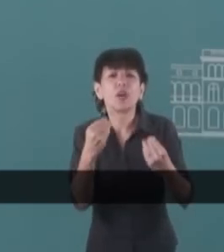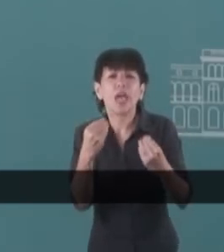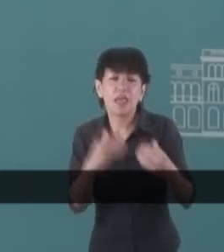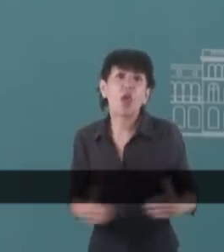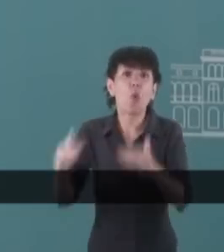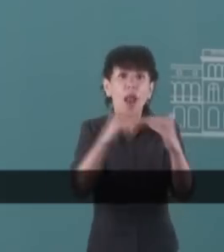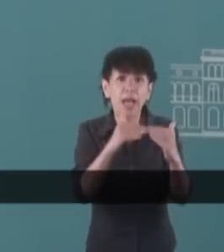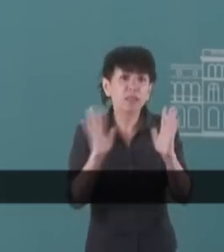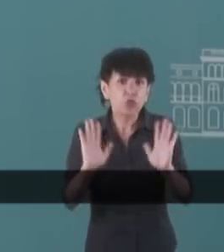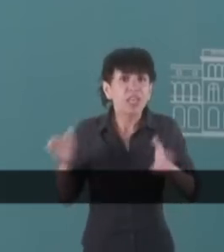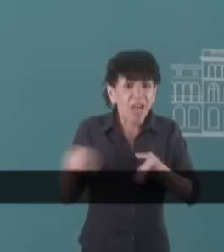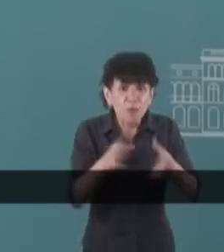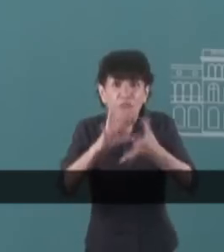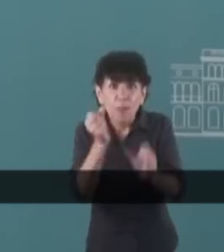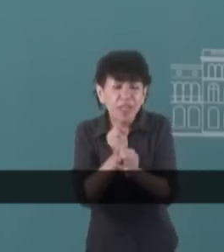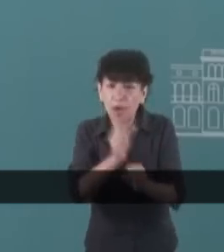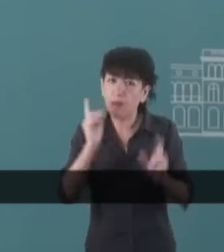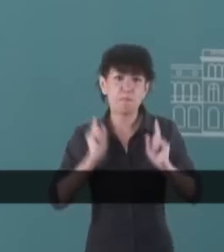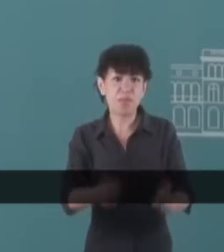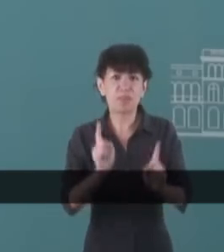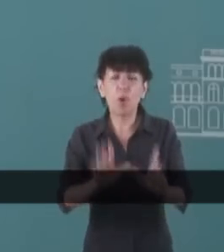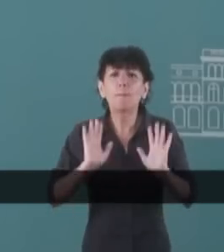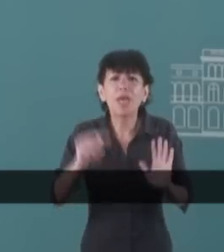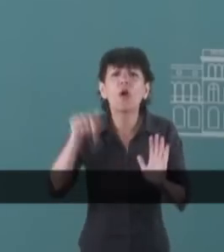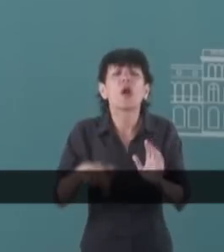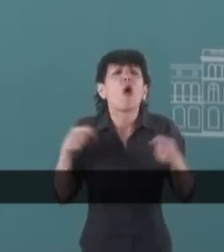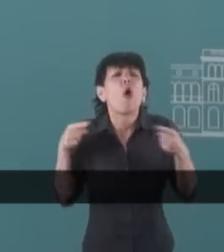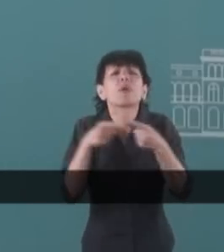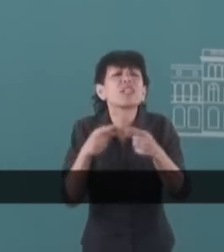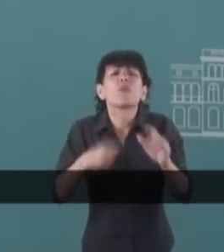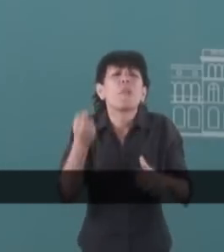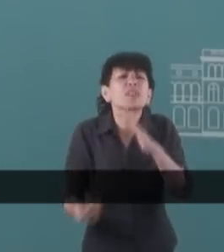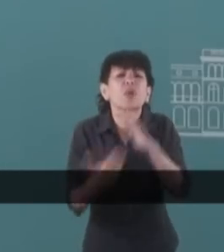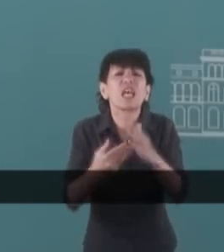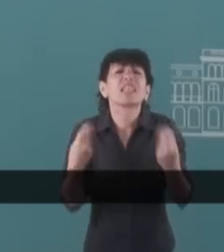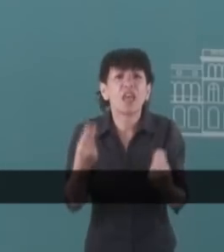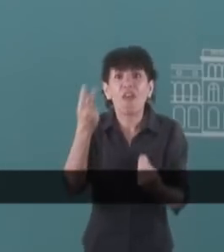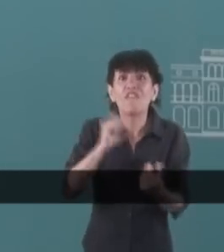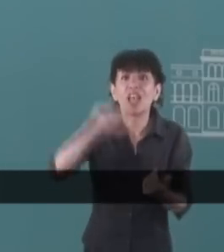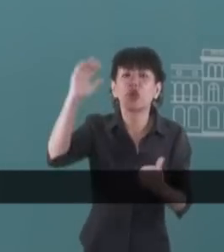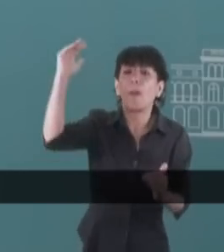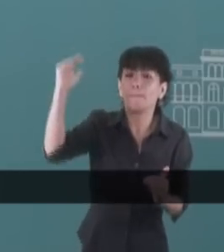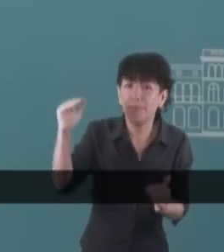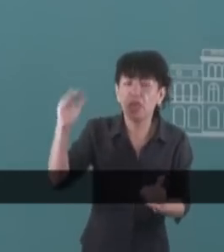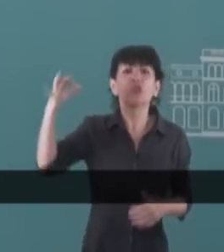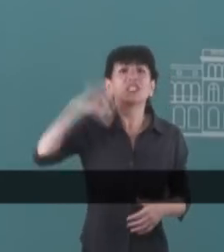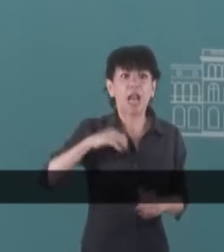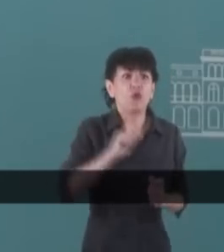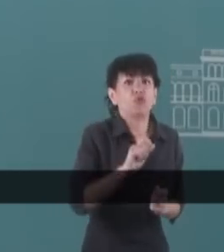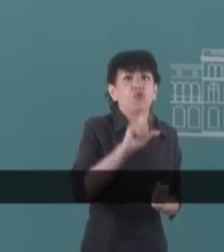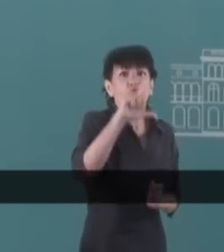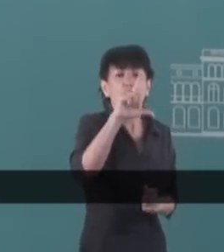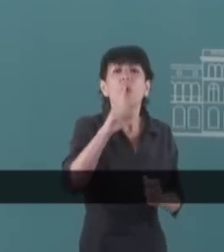esta senda, pero el objetivo central de este año es que, además que baje la inflación, suban los salarios y la mayor cantidad de empleos sean